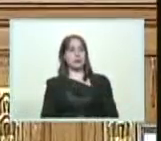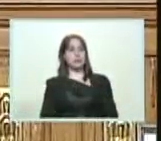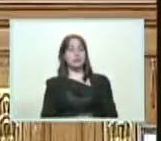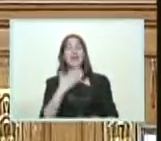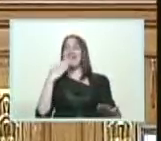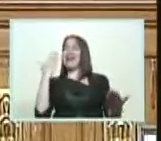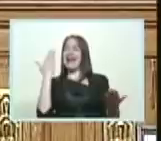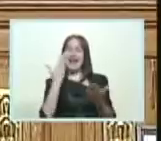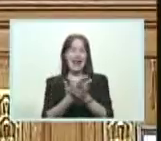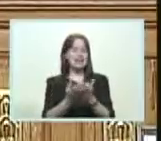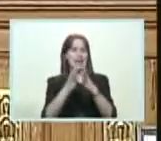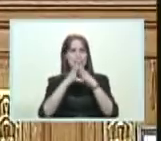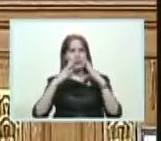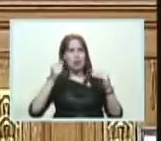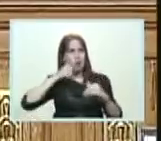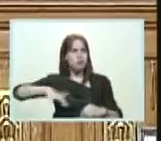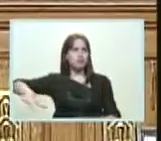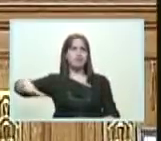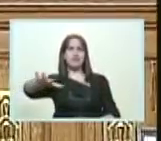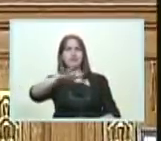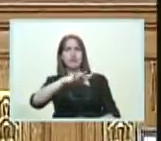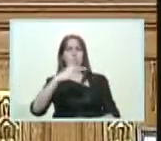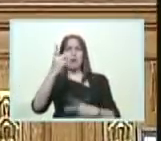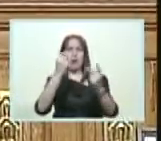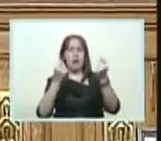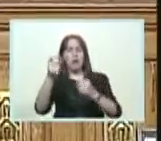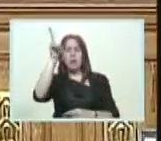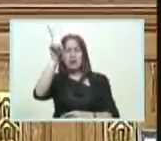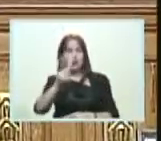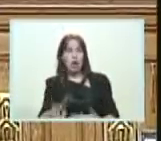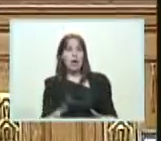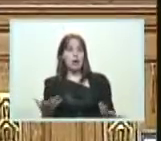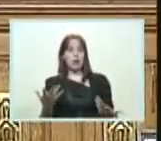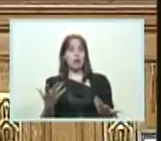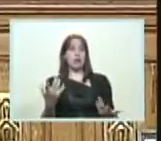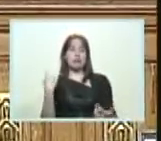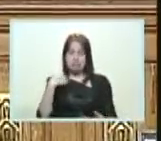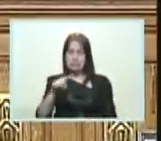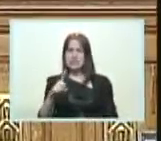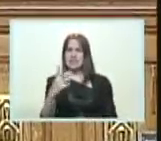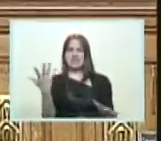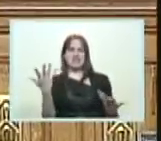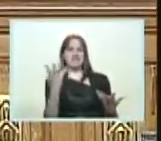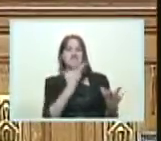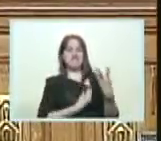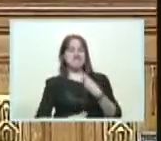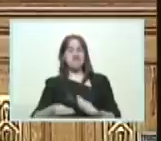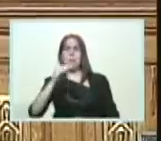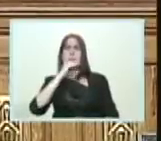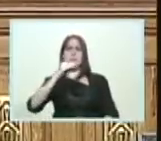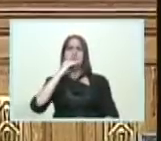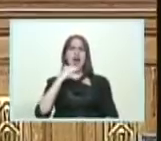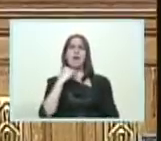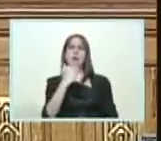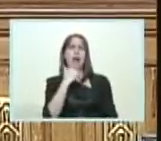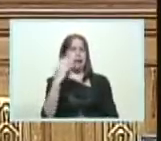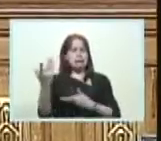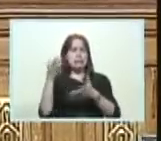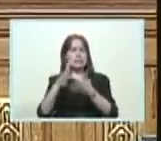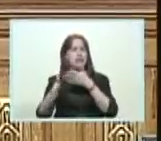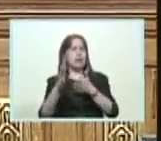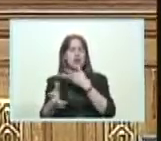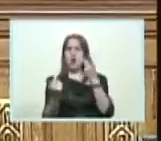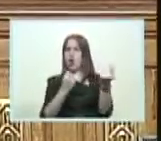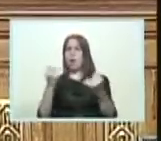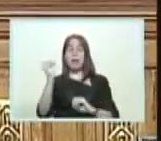Yo le agradezco a todos los venezolanos que, aunque estuvieran disconformes o molestos con alguna situación económica o